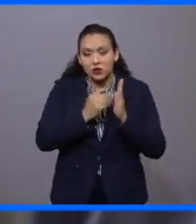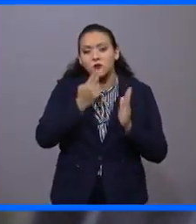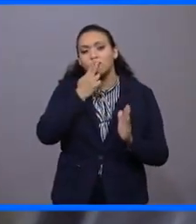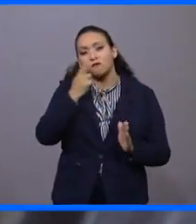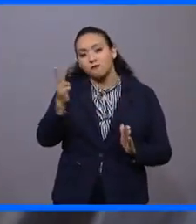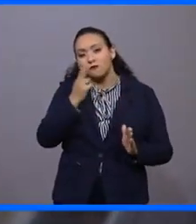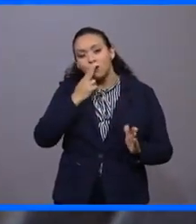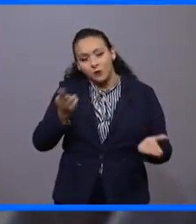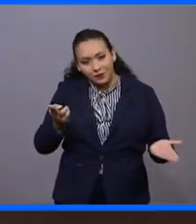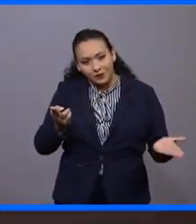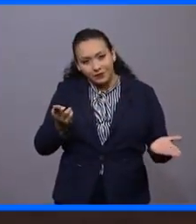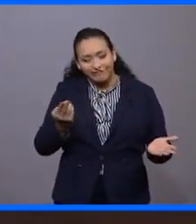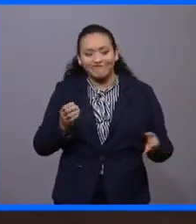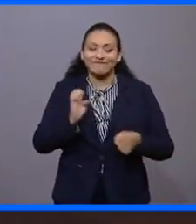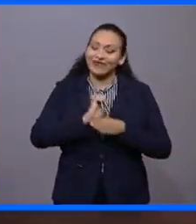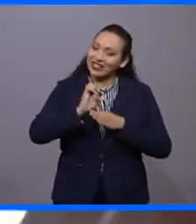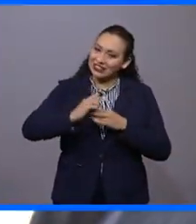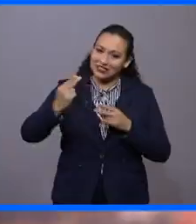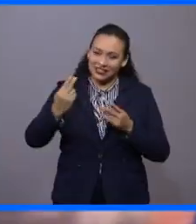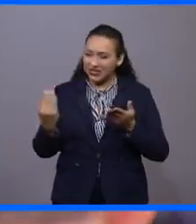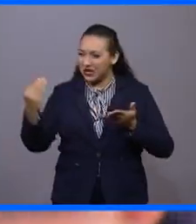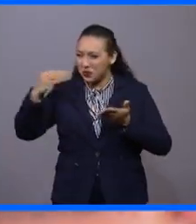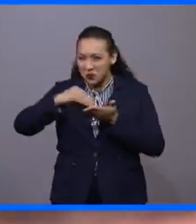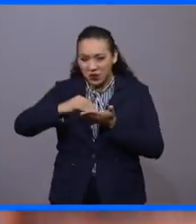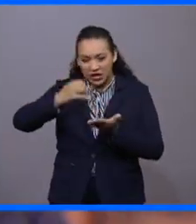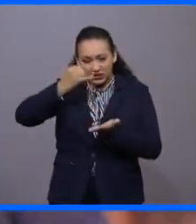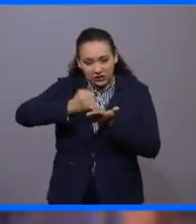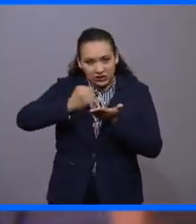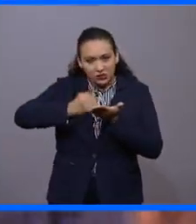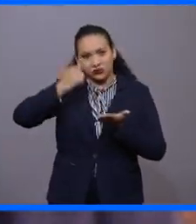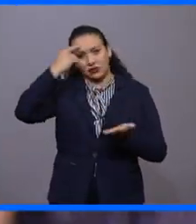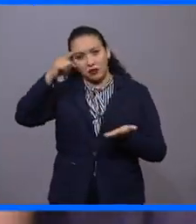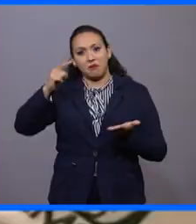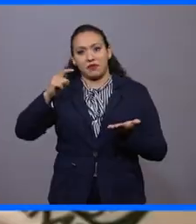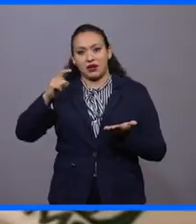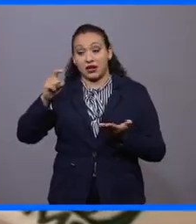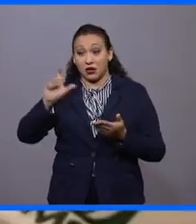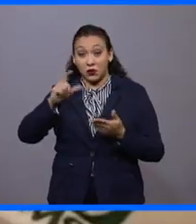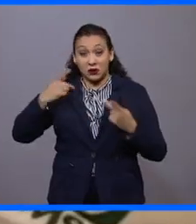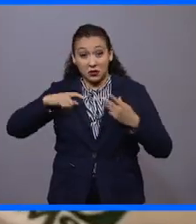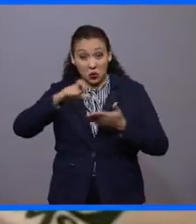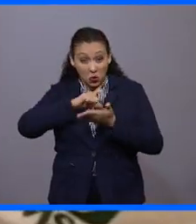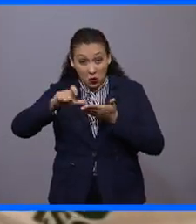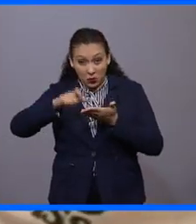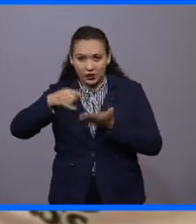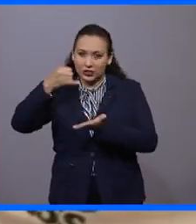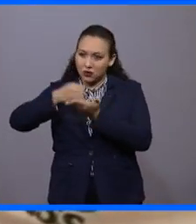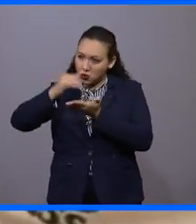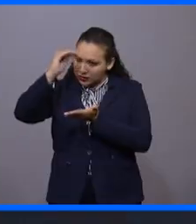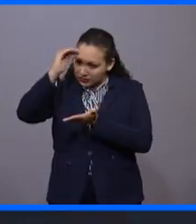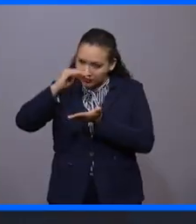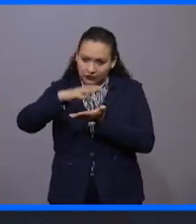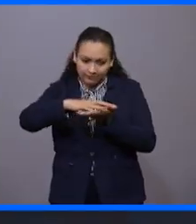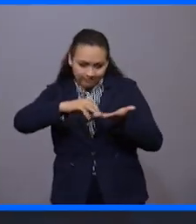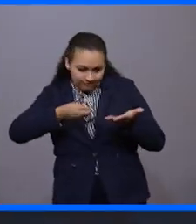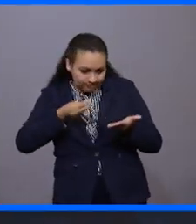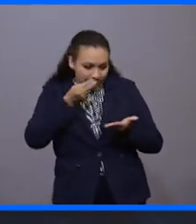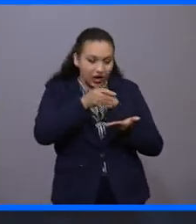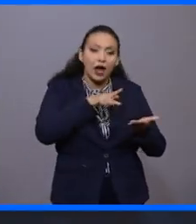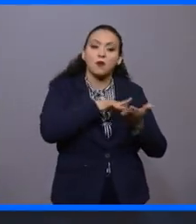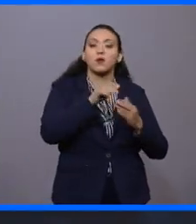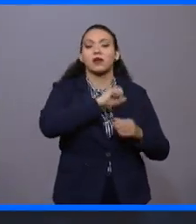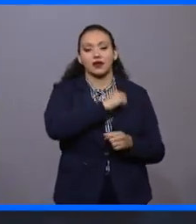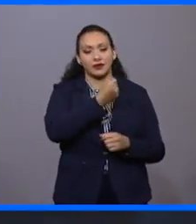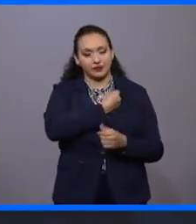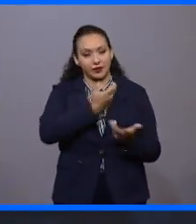tabaco, por lo que es necesario regular las actividades privadas que afectan la salud de la población. Uno de los